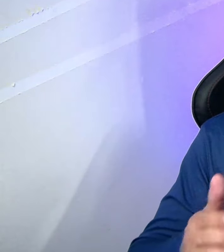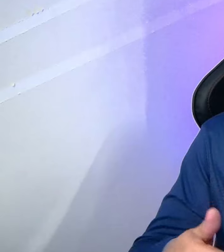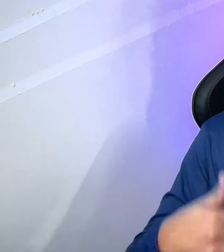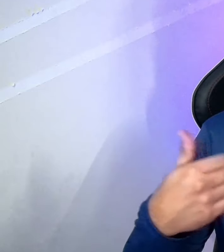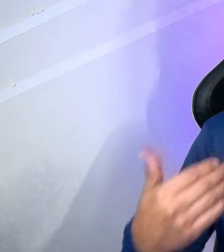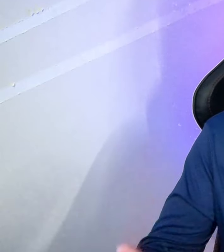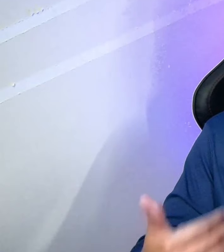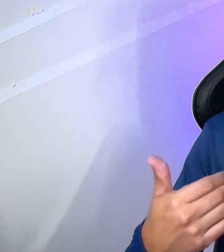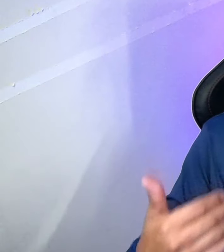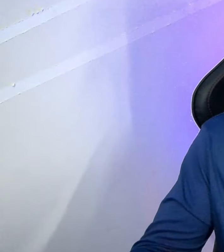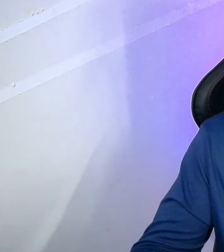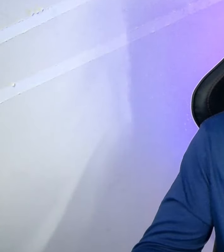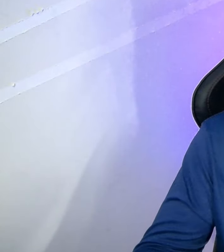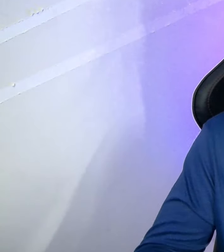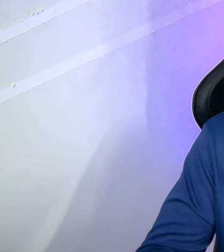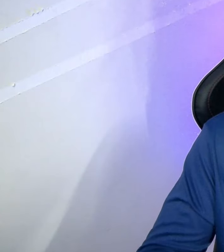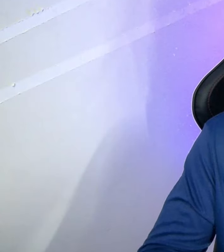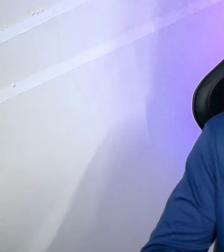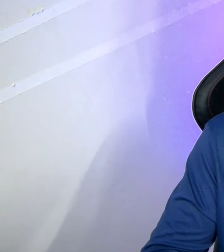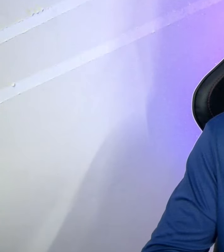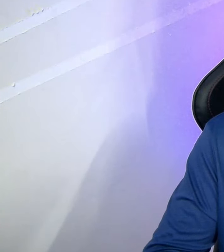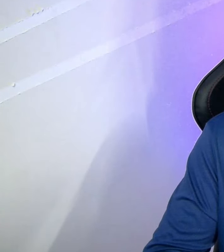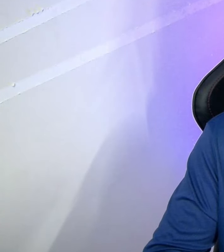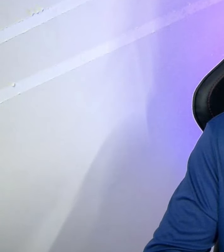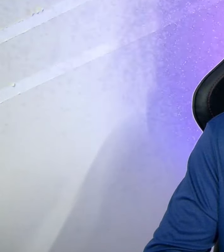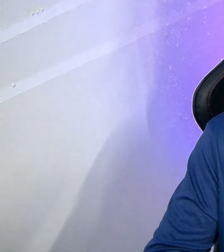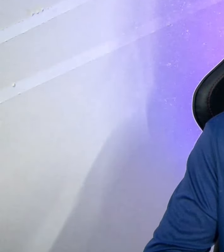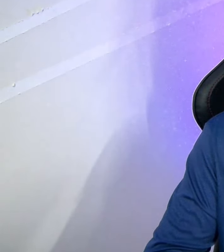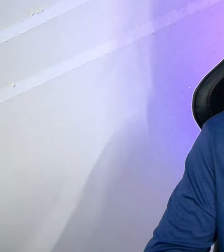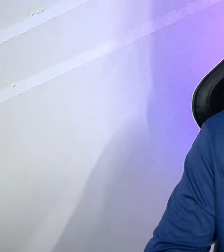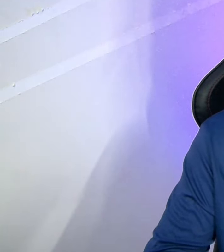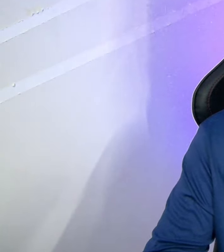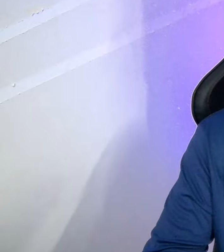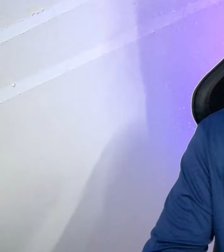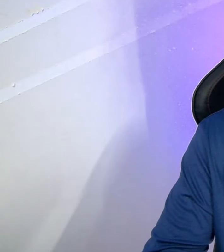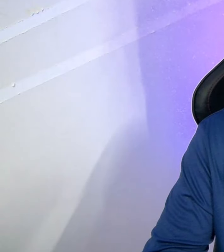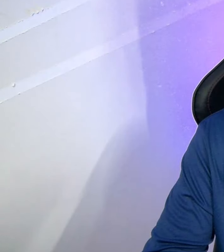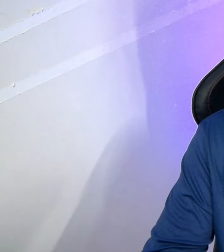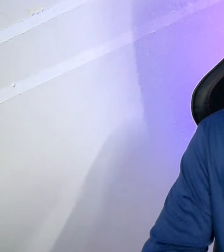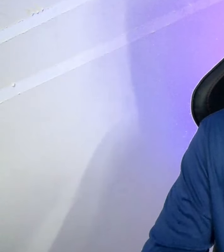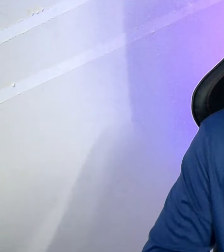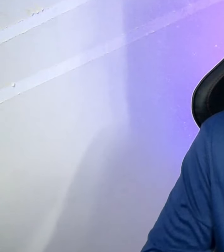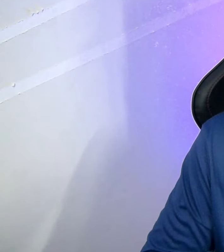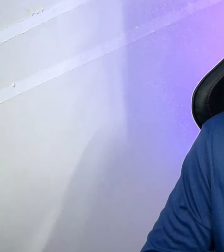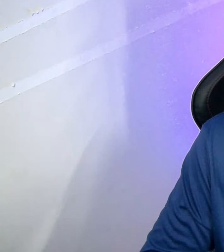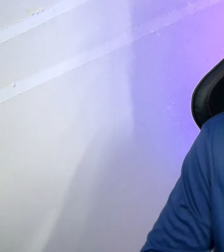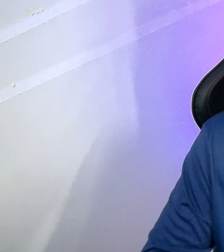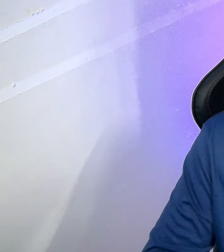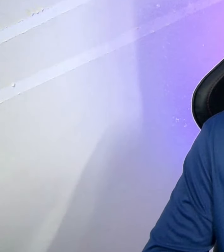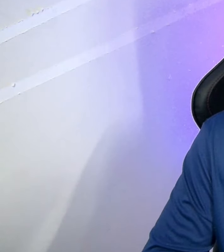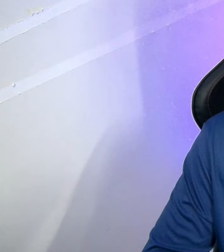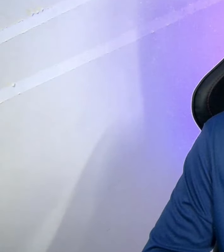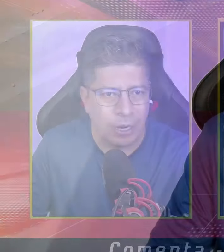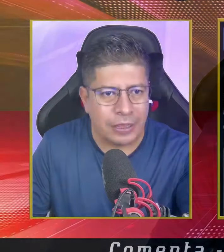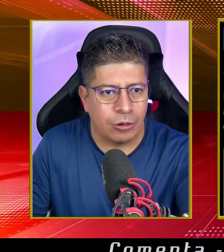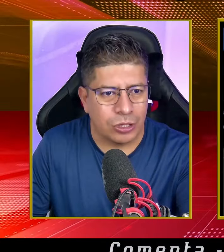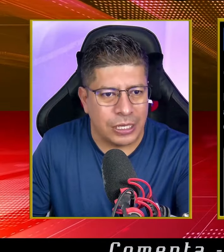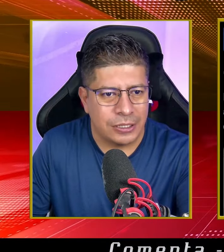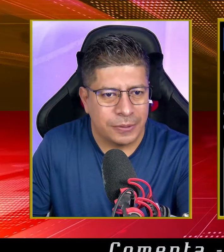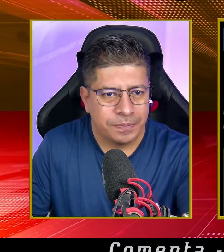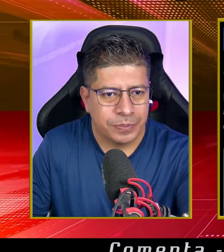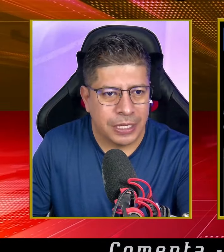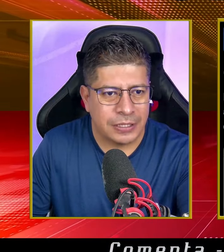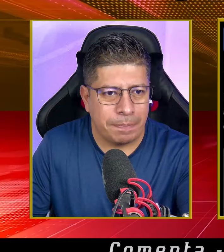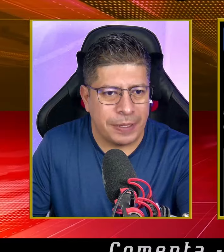acusados puedan seguir usando su fondo sin restricción alguna y con esto poder meter el dinero para otro lado por eso qué bueno que loreta